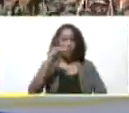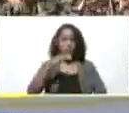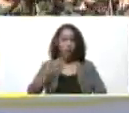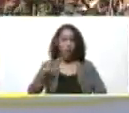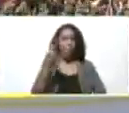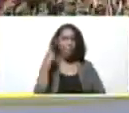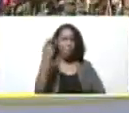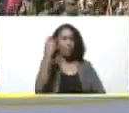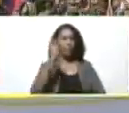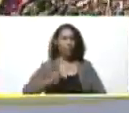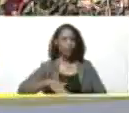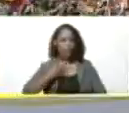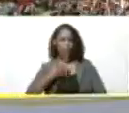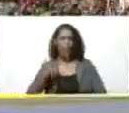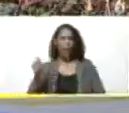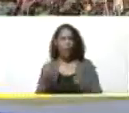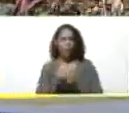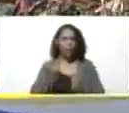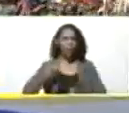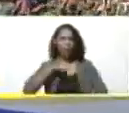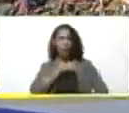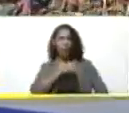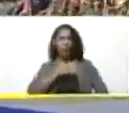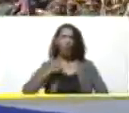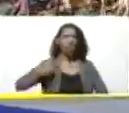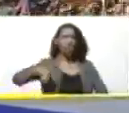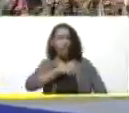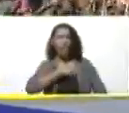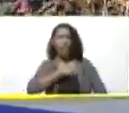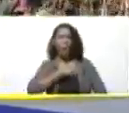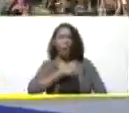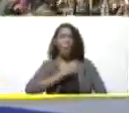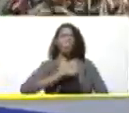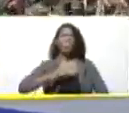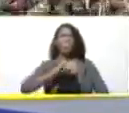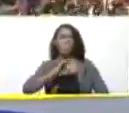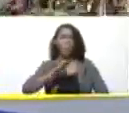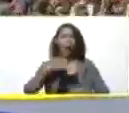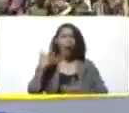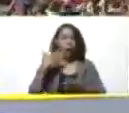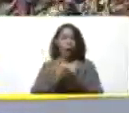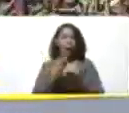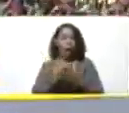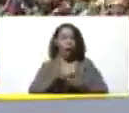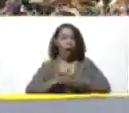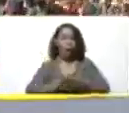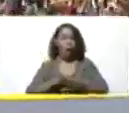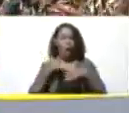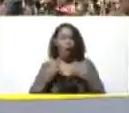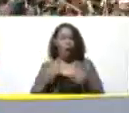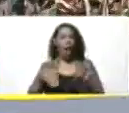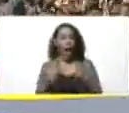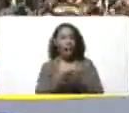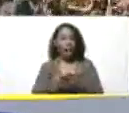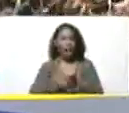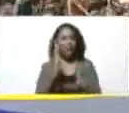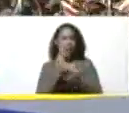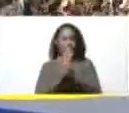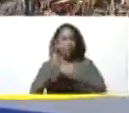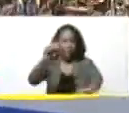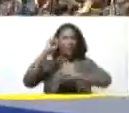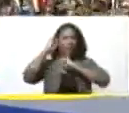jamás podrán con nosotros. Nosotros, por ahora y para siempre,